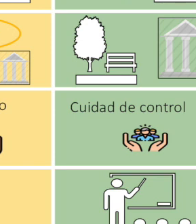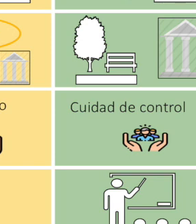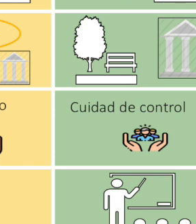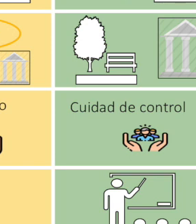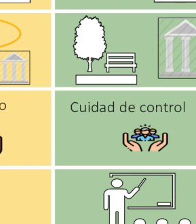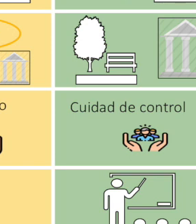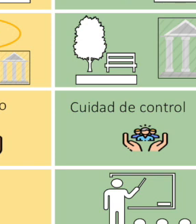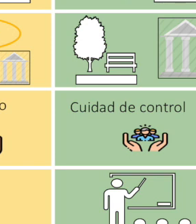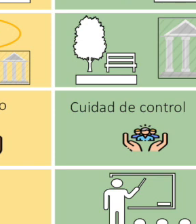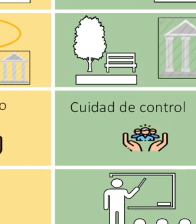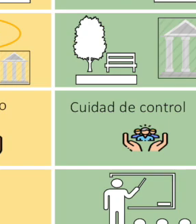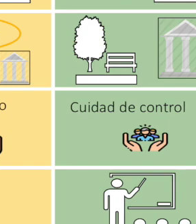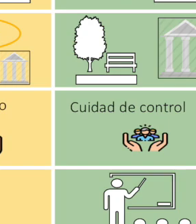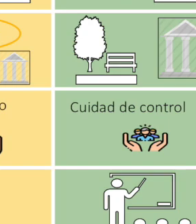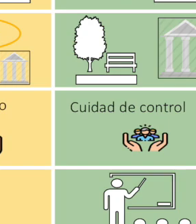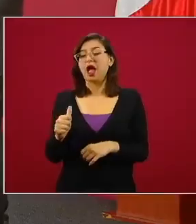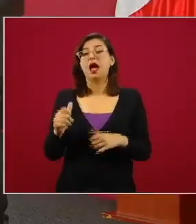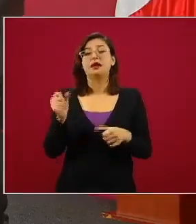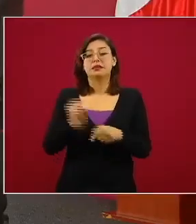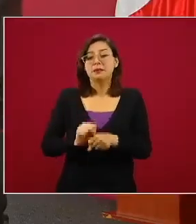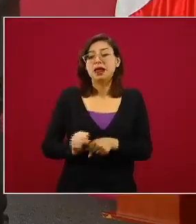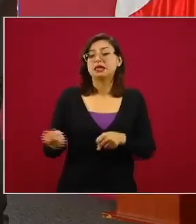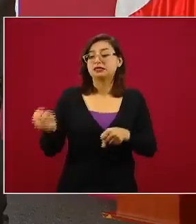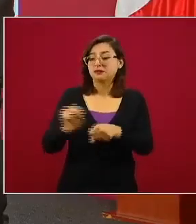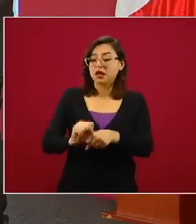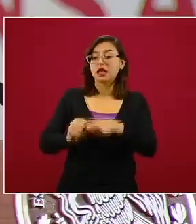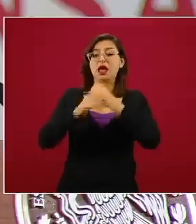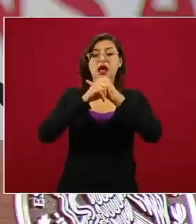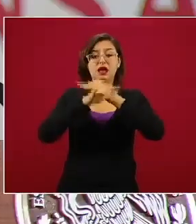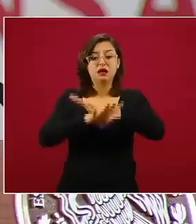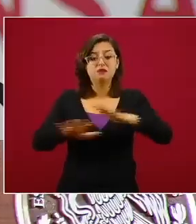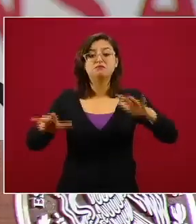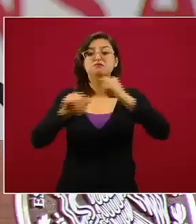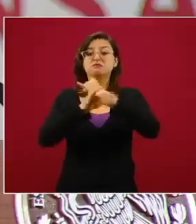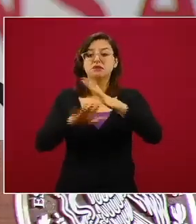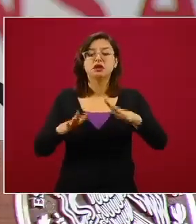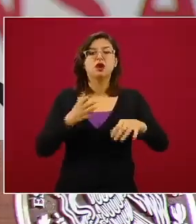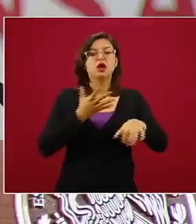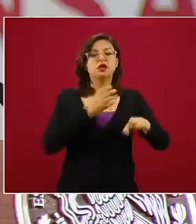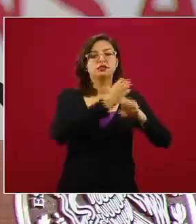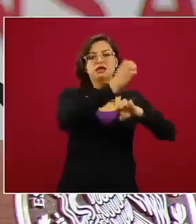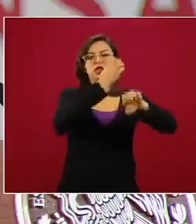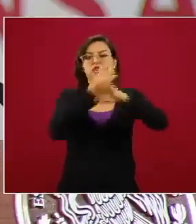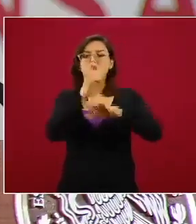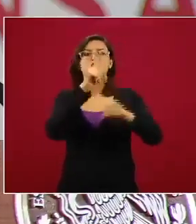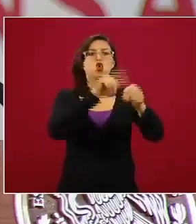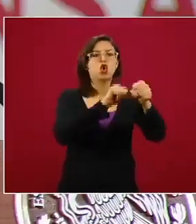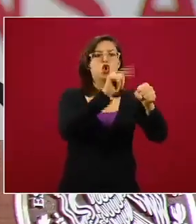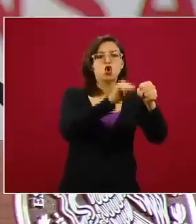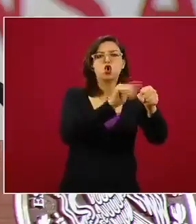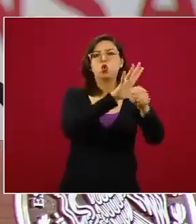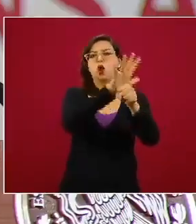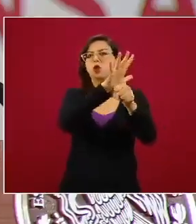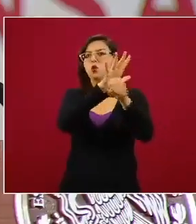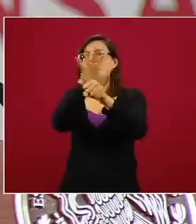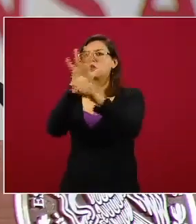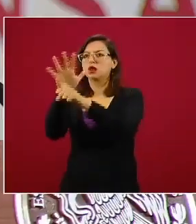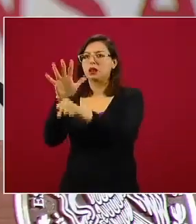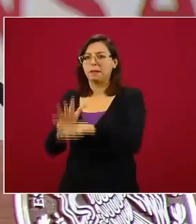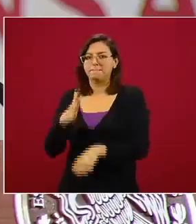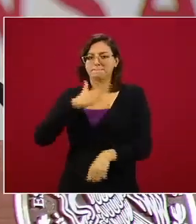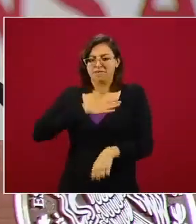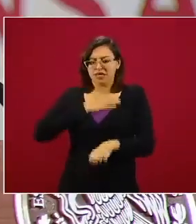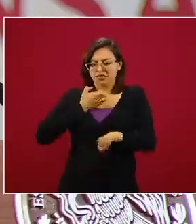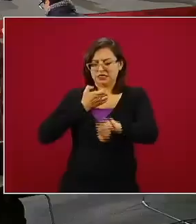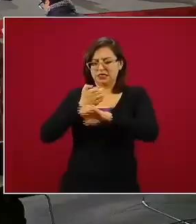anunciará semanalmente qué estado está en qué color. Una vez que sepamos el color de nuestro